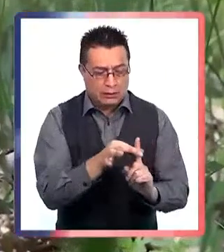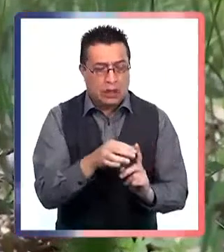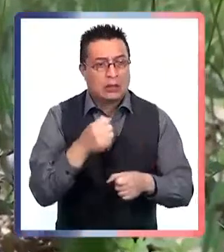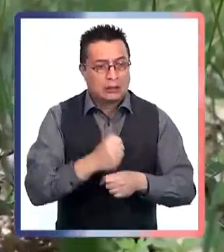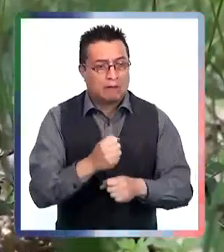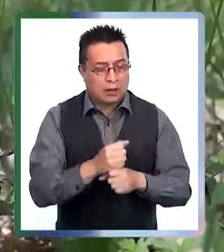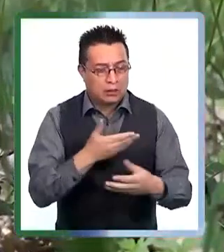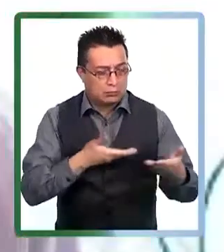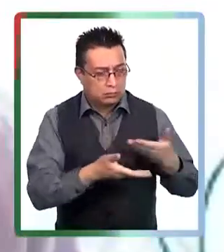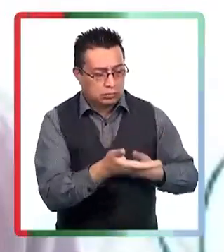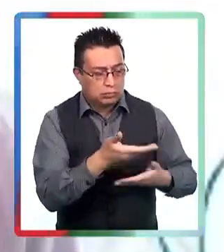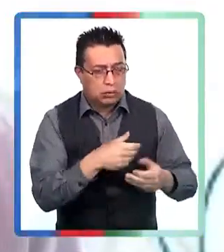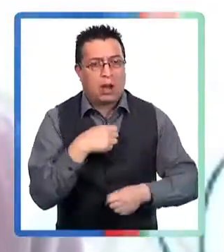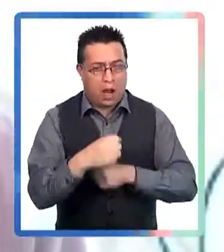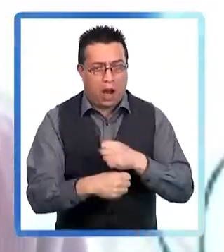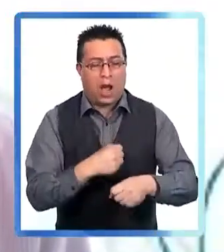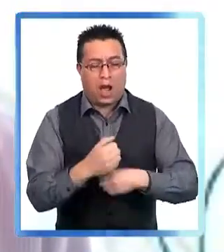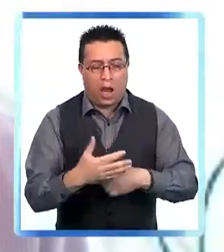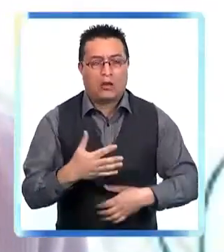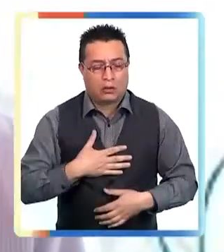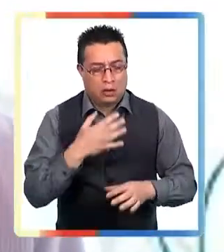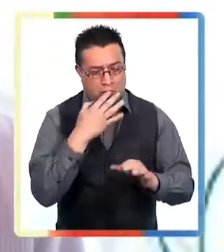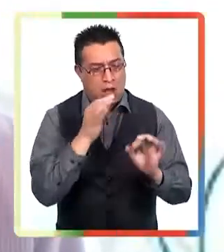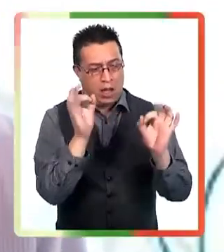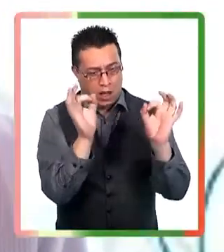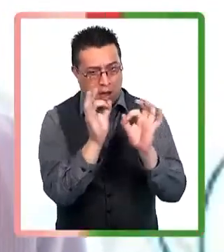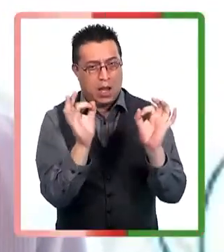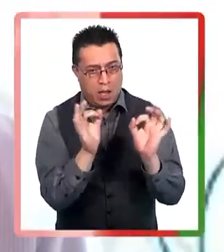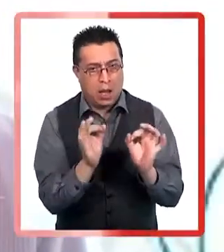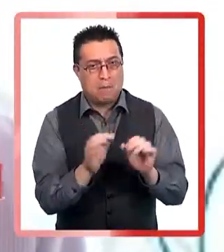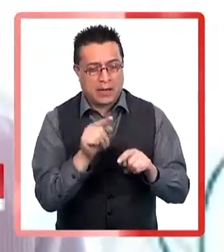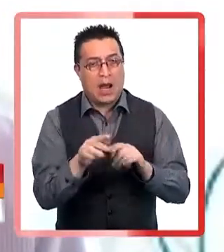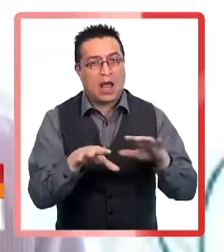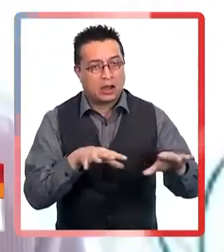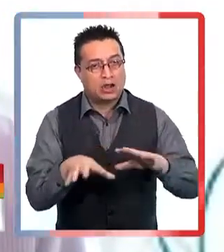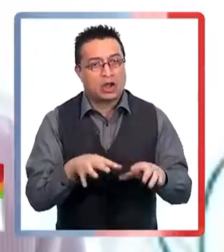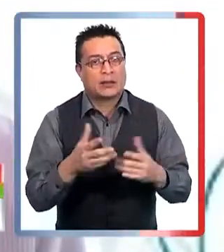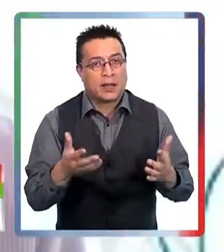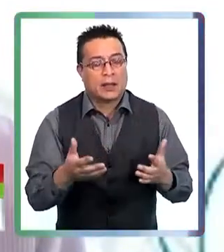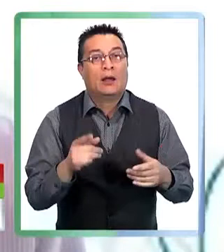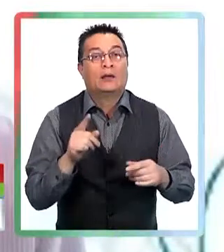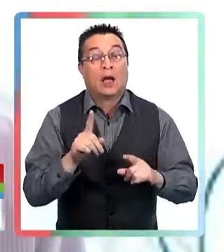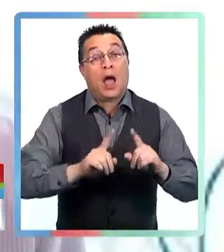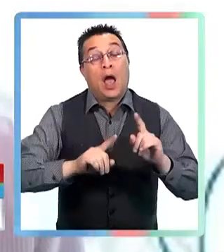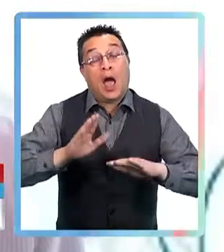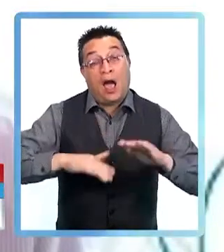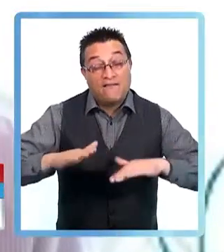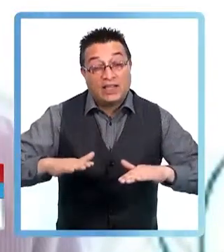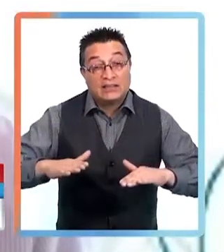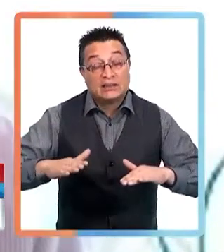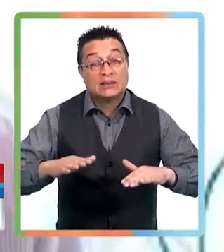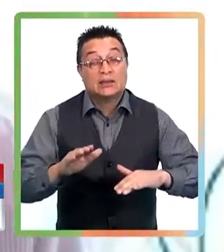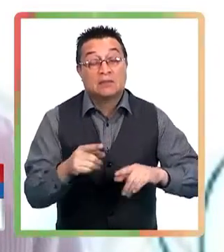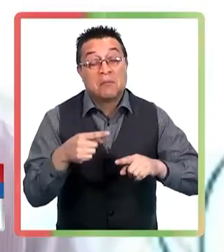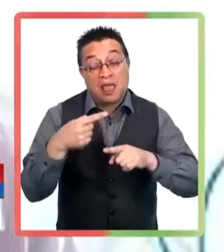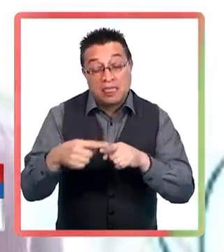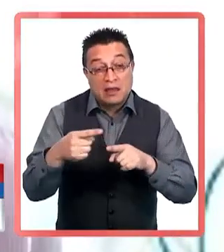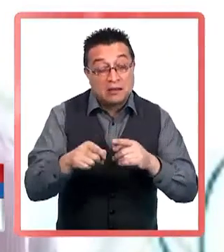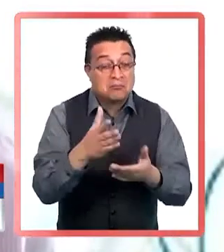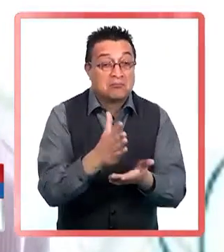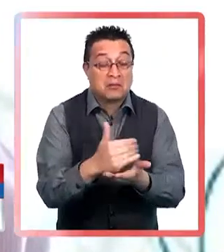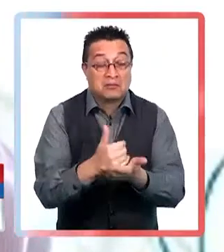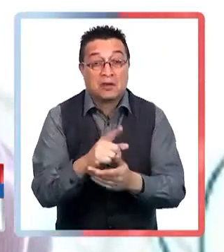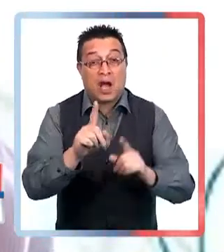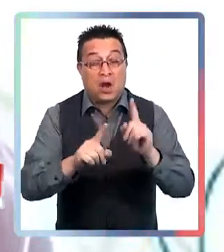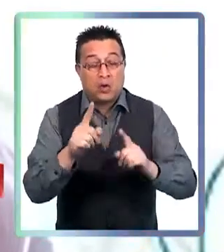ellos. Yo trabajaba con ellos durante muchos años y explicarles estas cosas. Y algunas veces, por